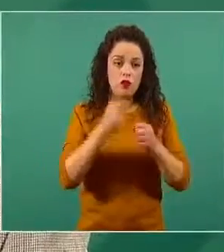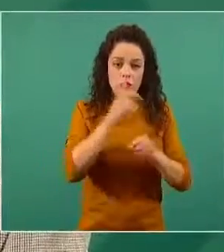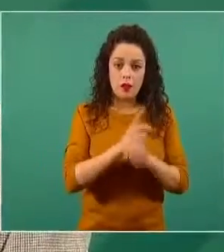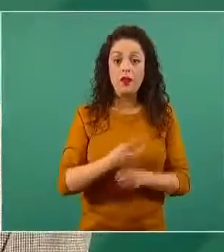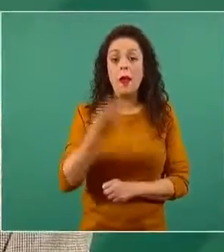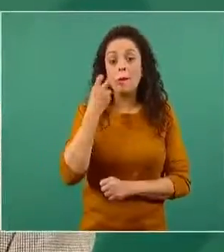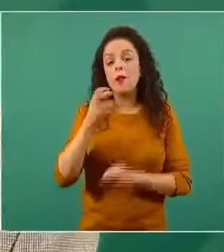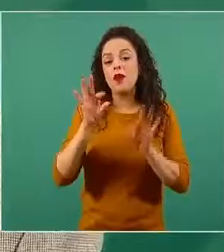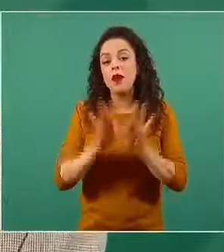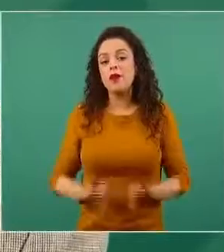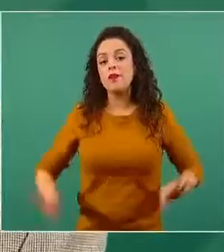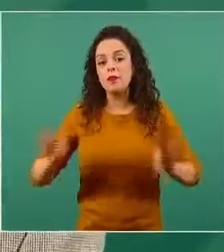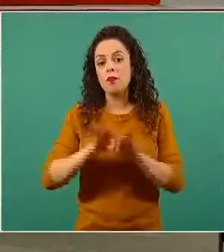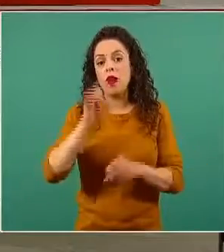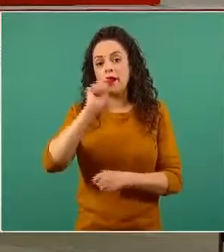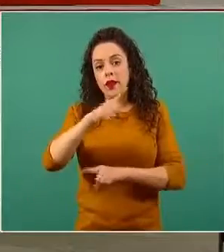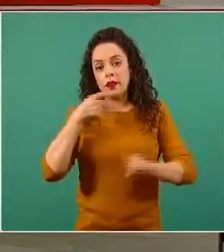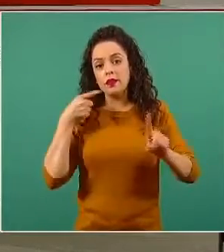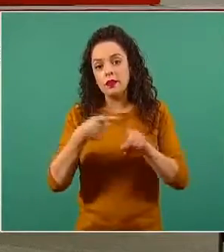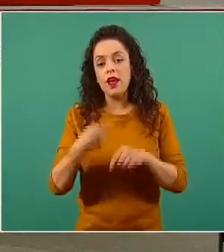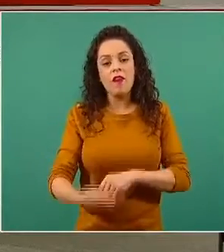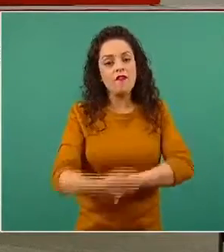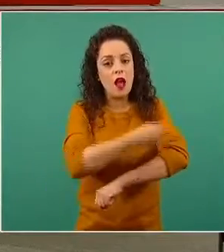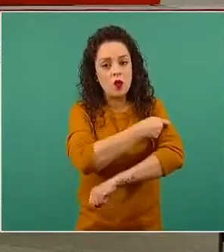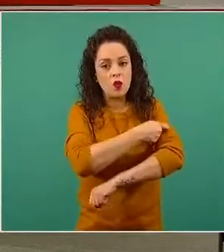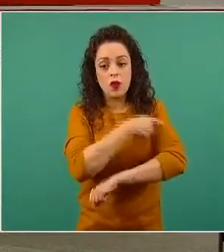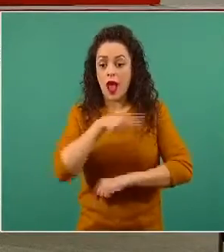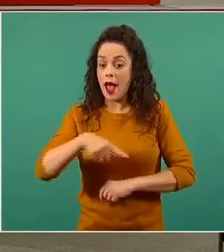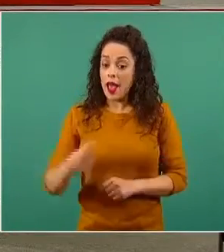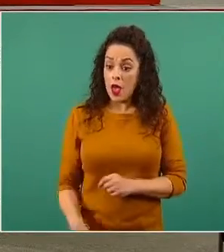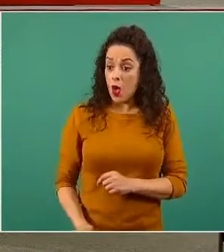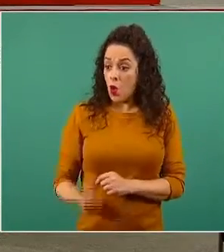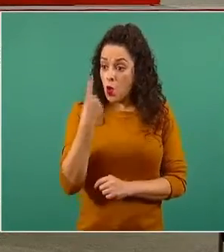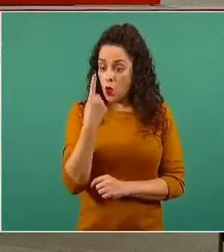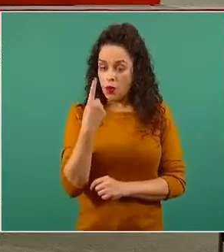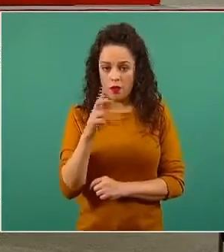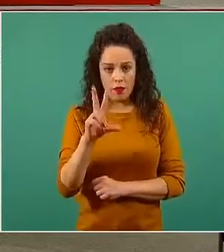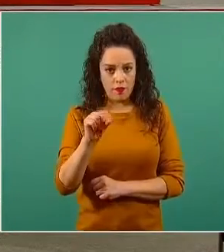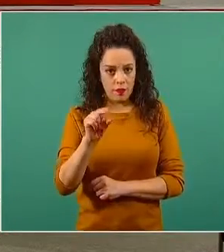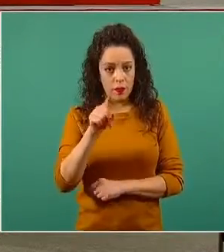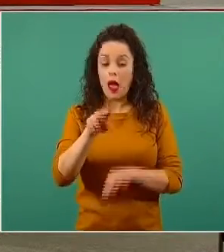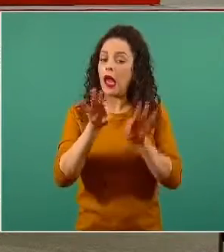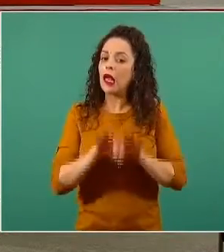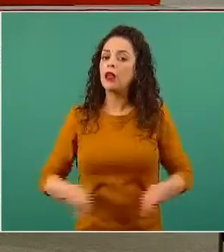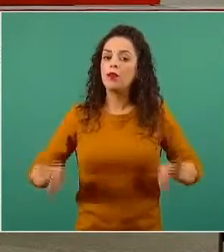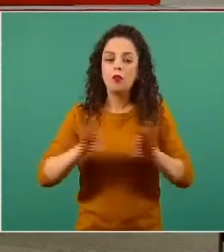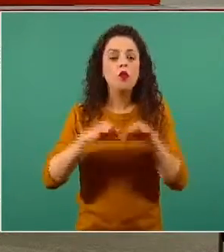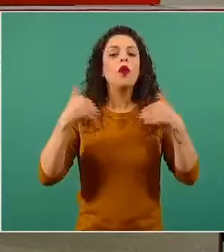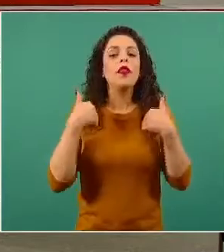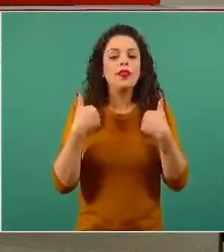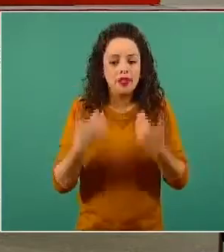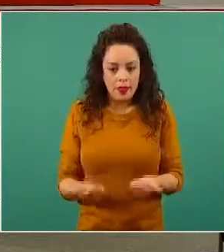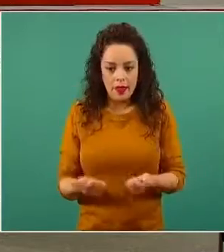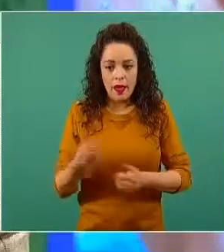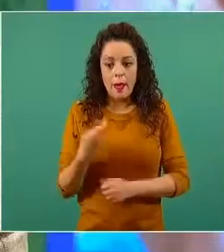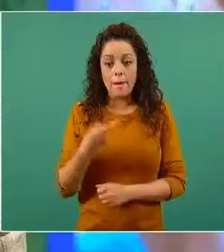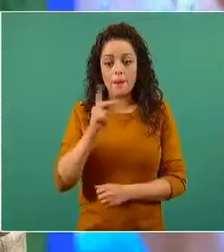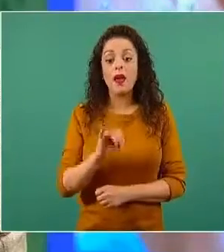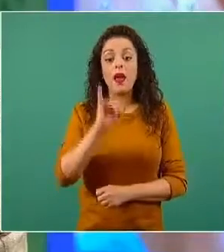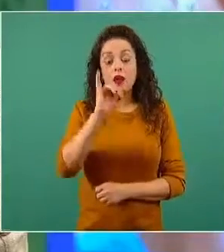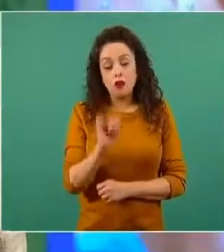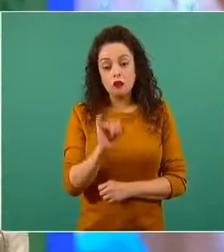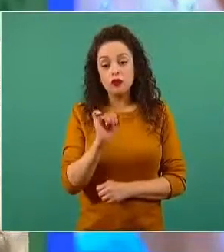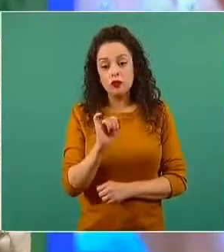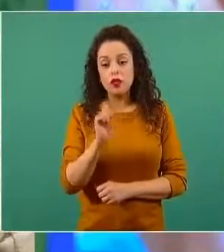vacunas. No como elemento único, muy importante tenerlo claro, pero sí como un elemento